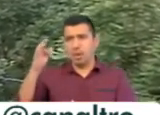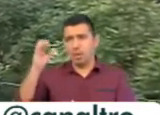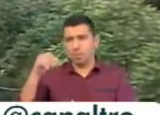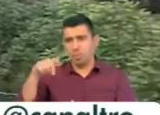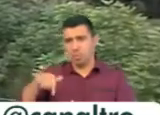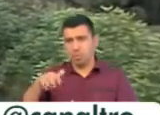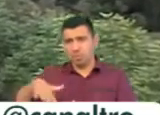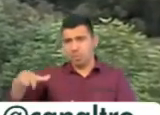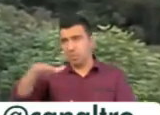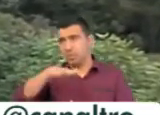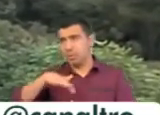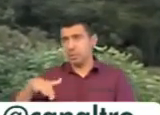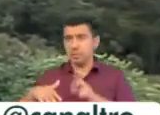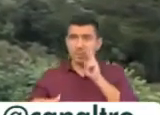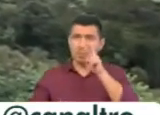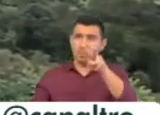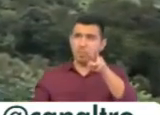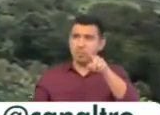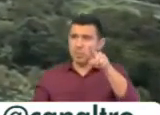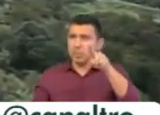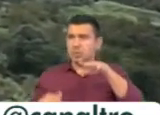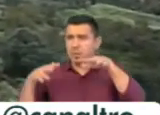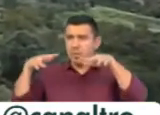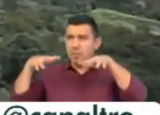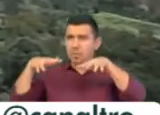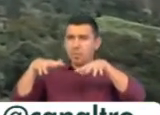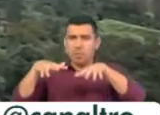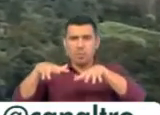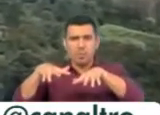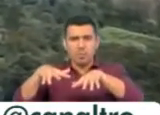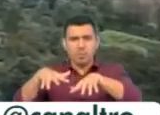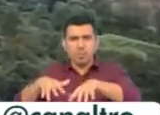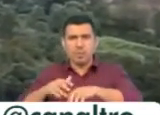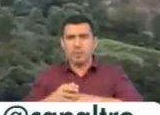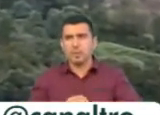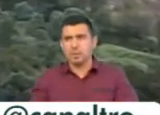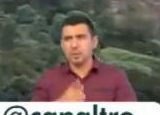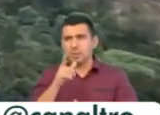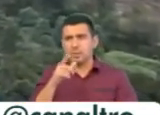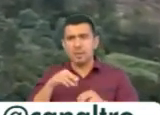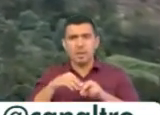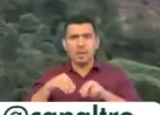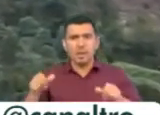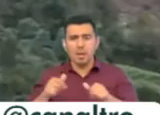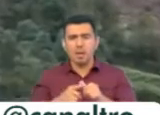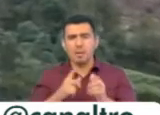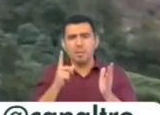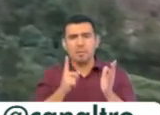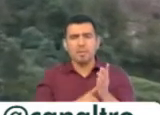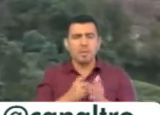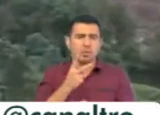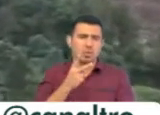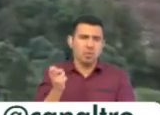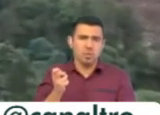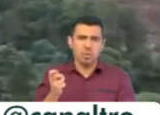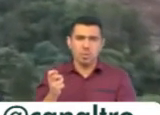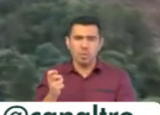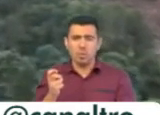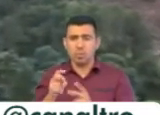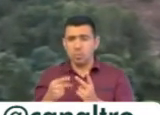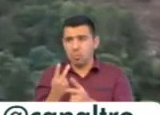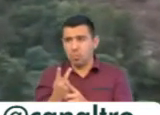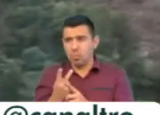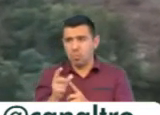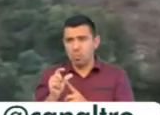observar la magnitud de la situación que se presenta en donde cerca de 1200 metros cúbicos de tierra